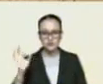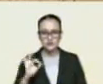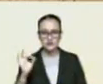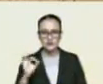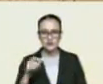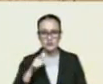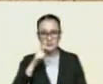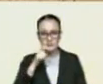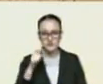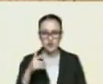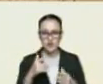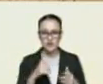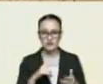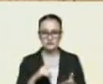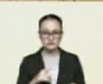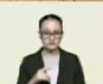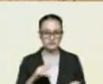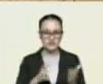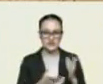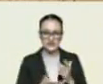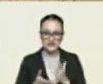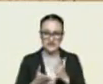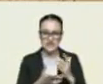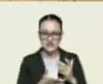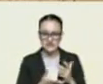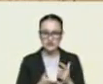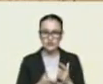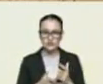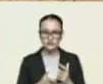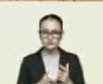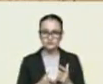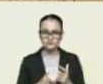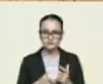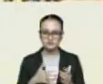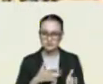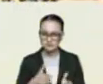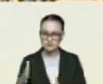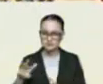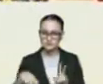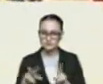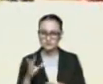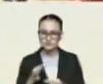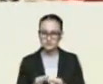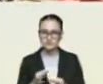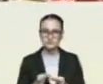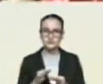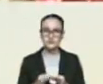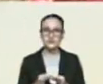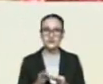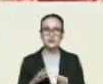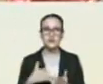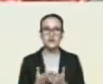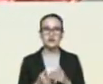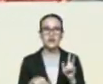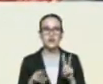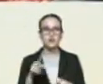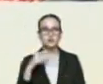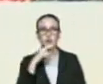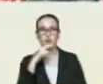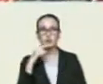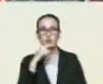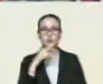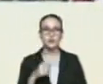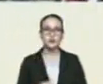del personal técnico operativo requerido en el campo durante el lapso del 12 de septiembre al 12 de